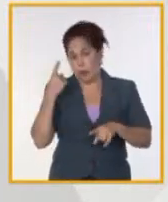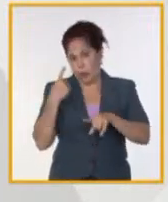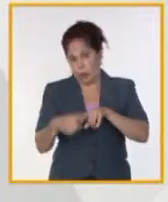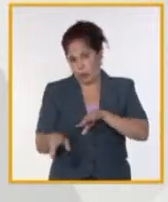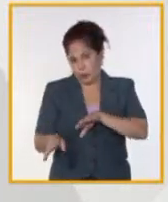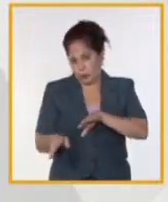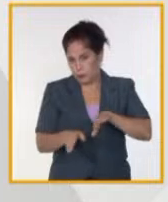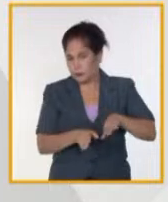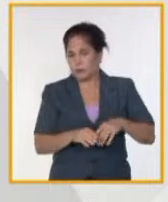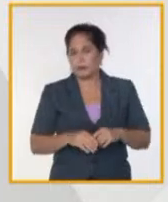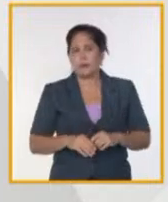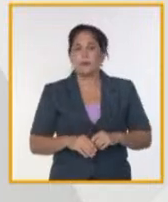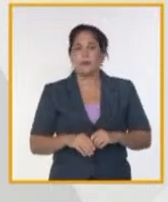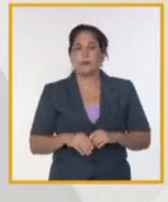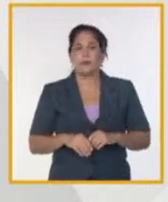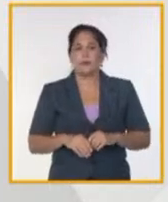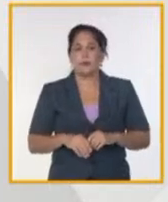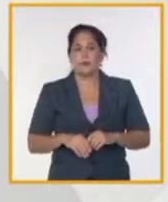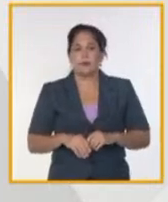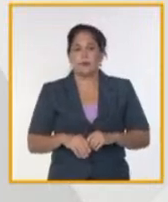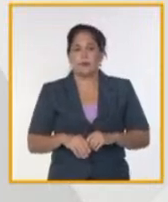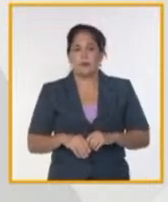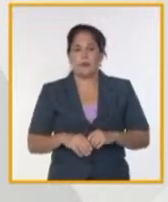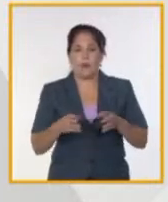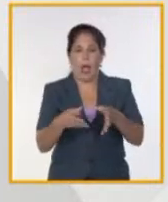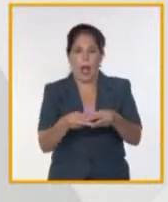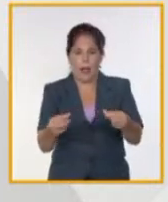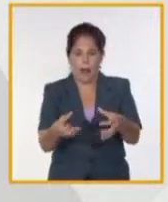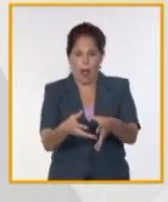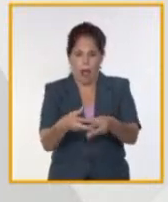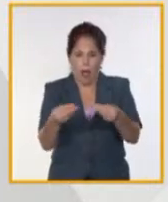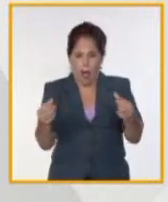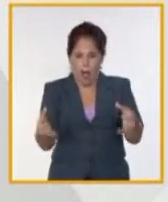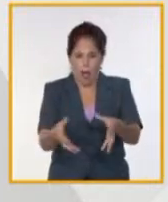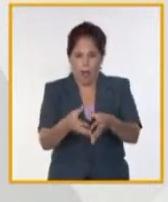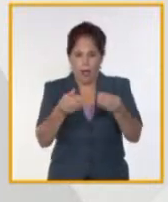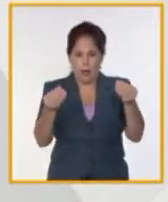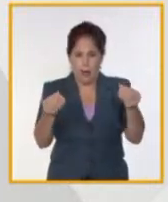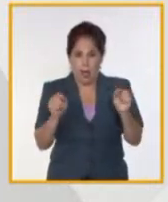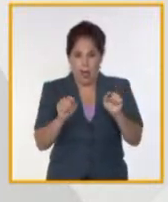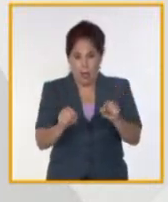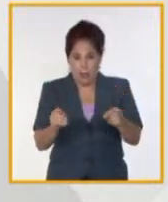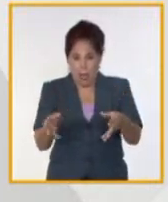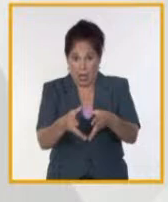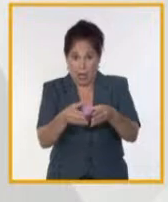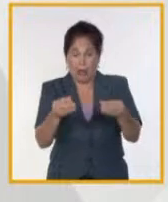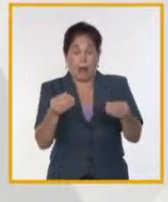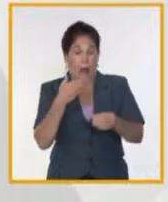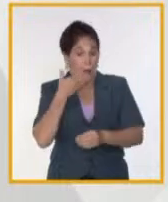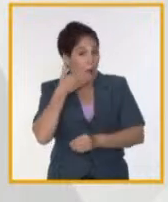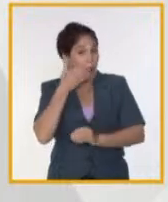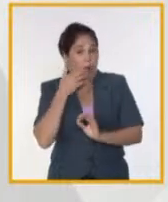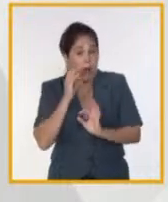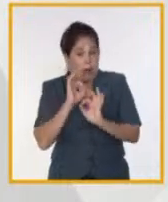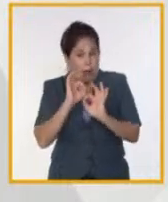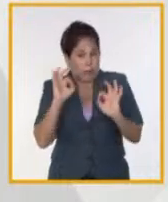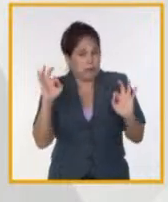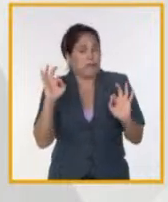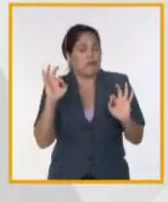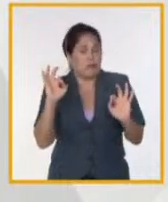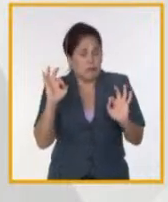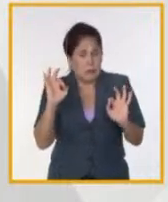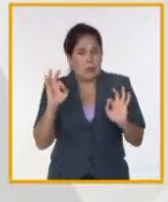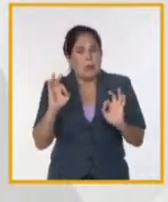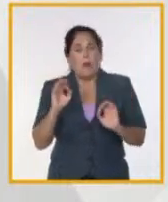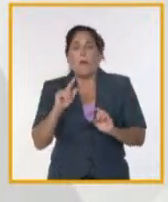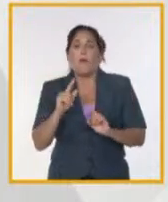Otro mineral que se explota en Cuba es la arena sílice. La arena sílice cubana goza de una altísima calidad, tiene poco